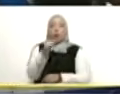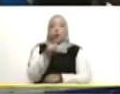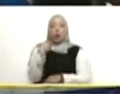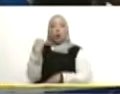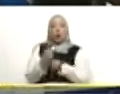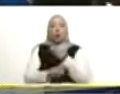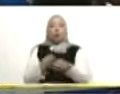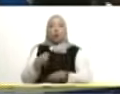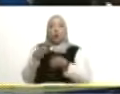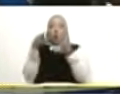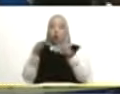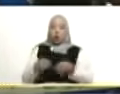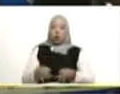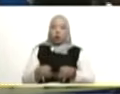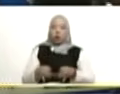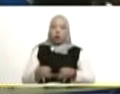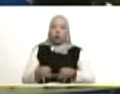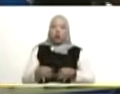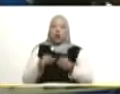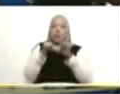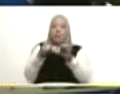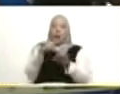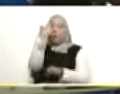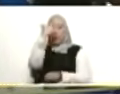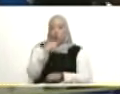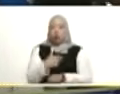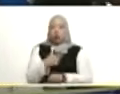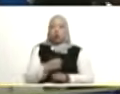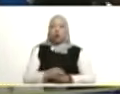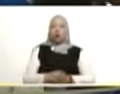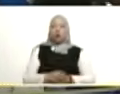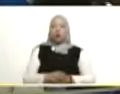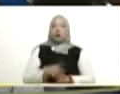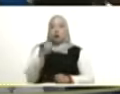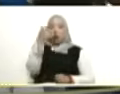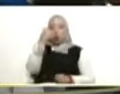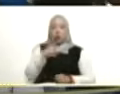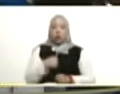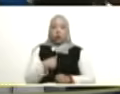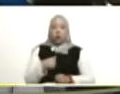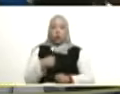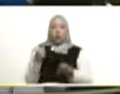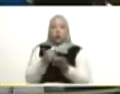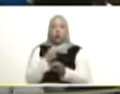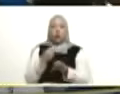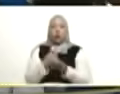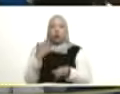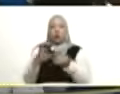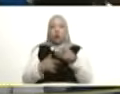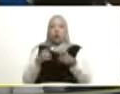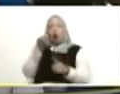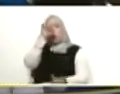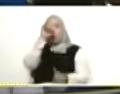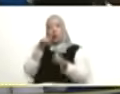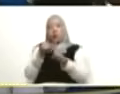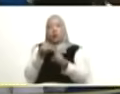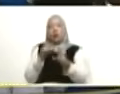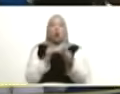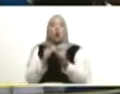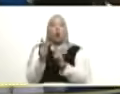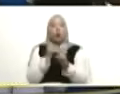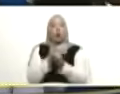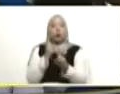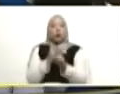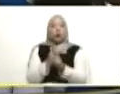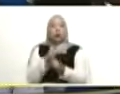ser conducido de manera personal por mí y va a ser dirigido y coordinado